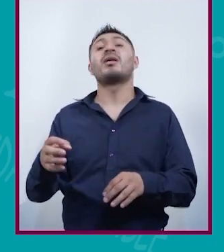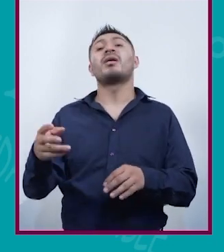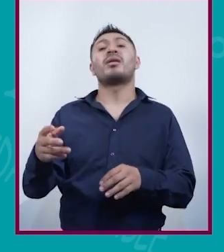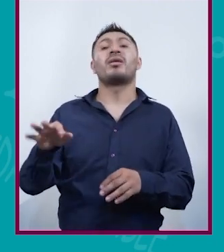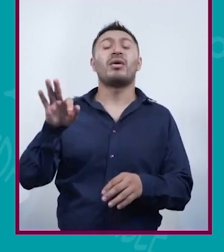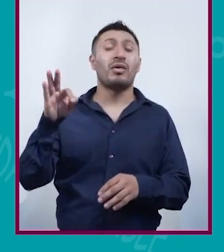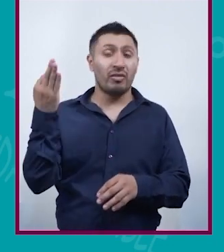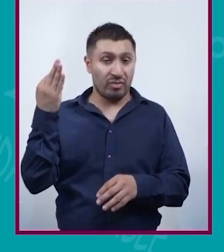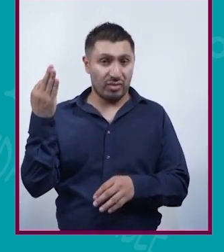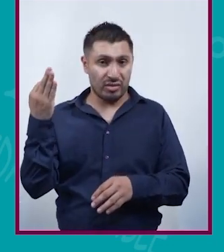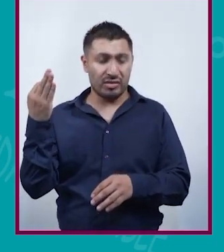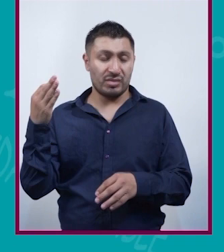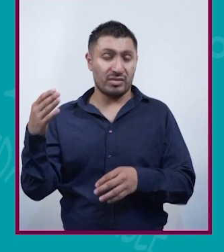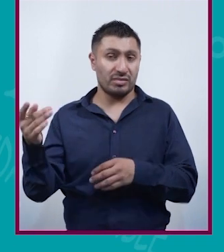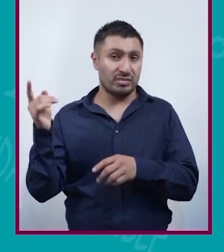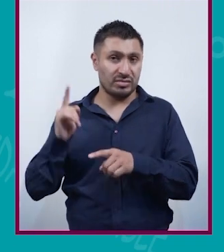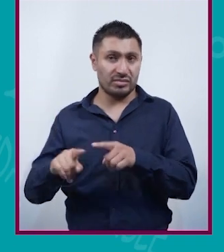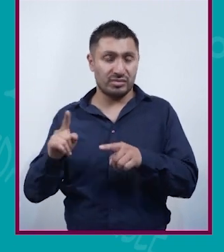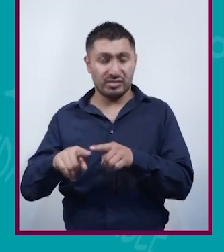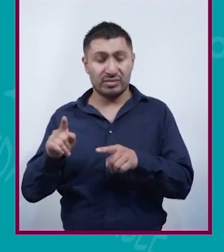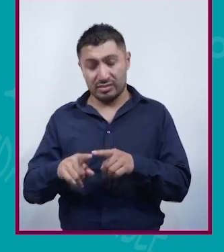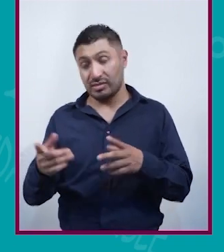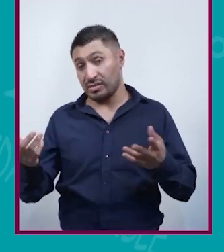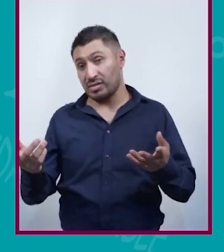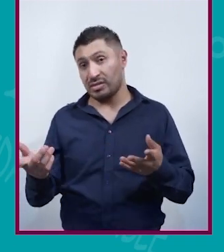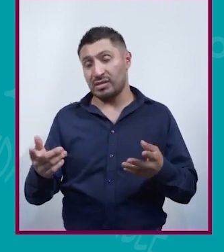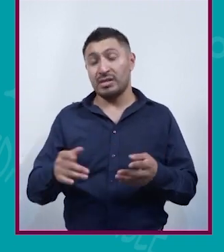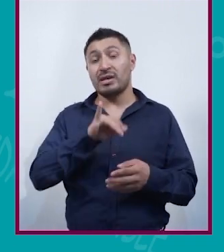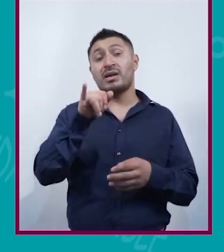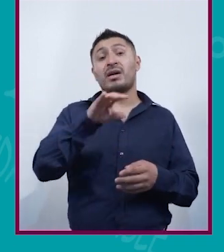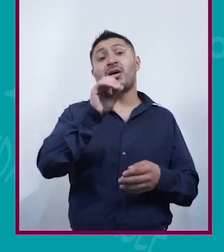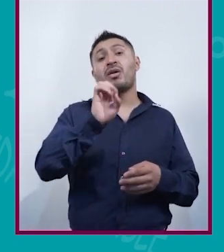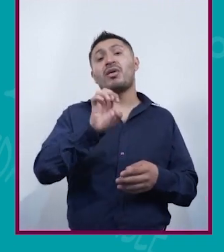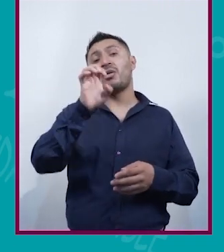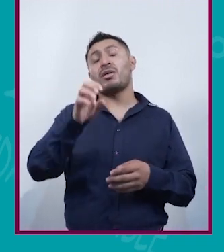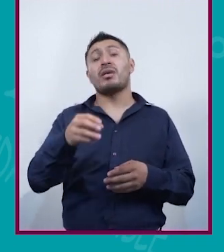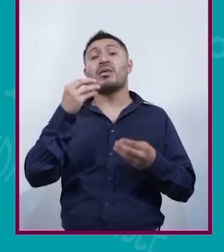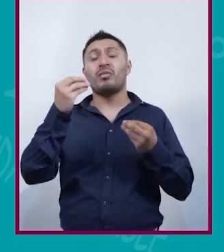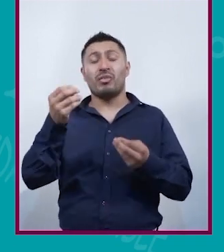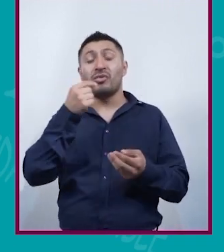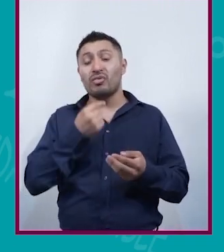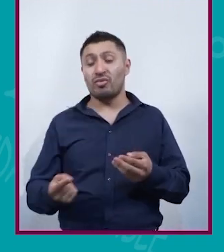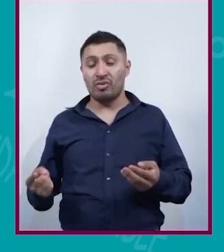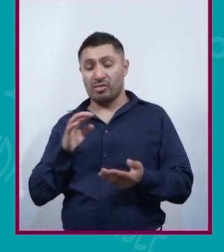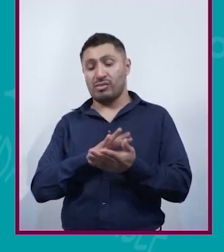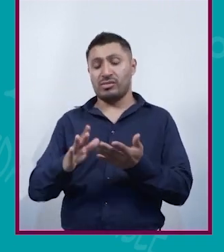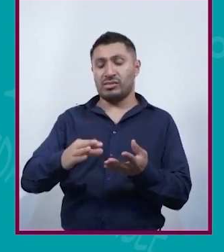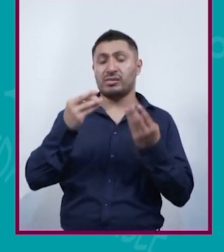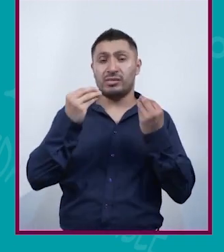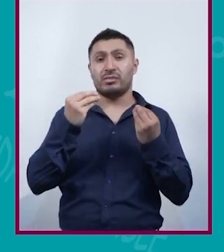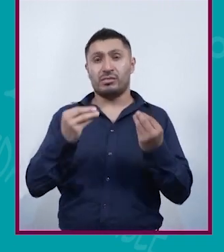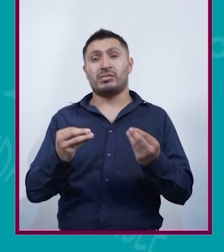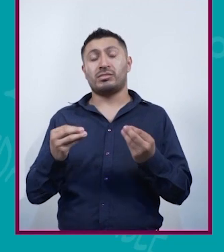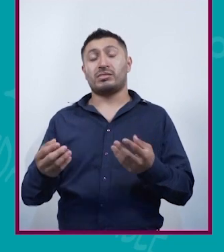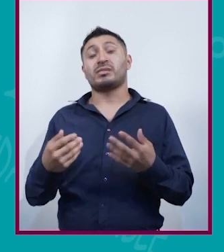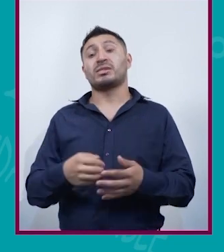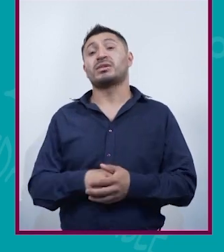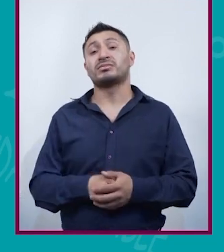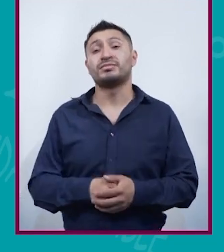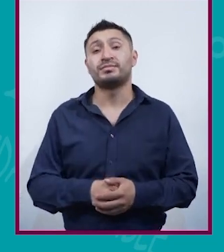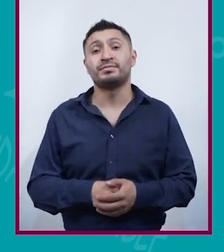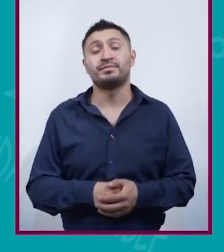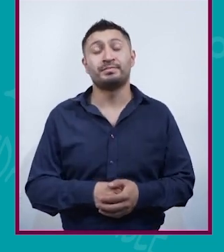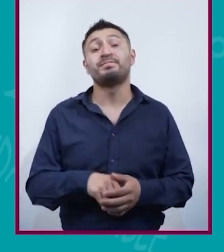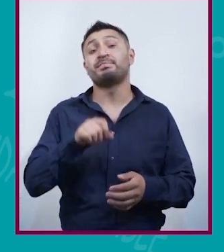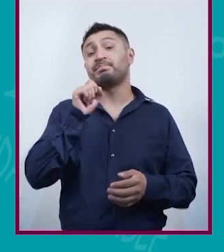su padre, que era un empleado federal. José Vasconcelos desde niño fue un lector muy precoz y muy